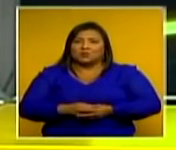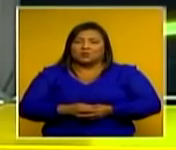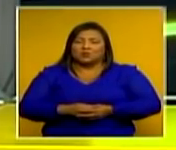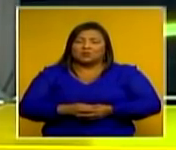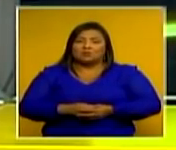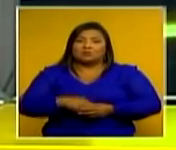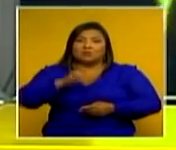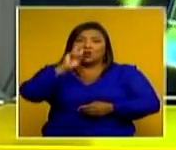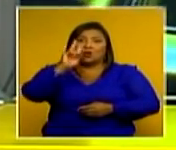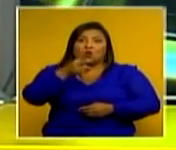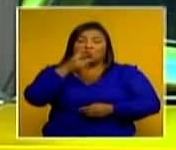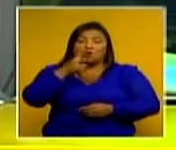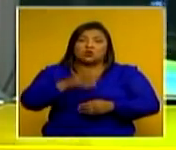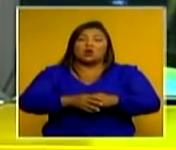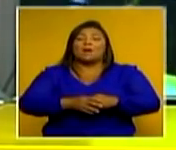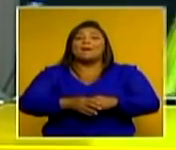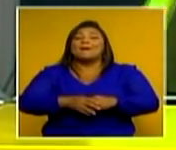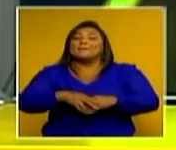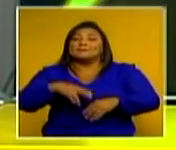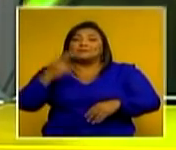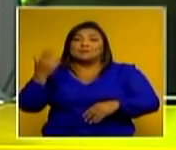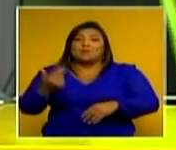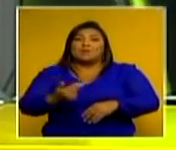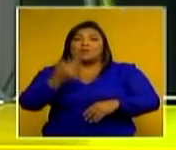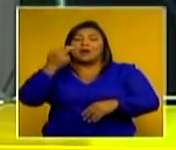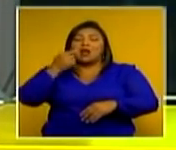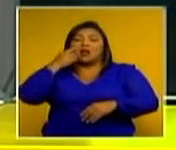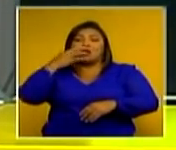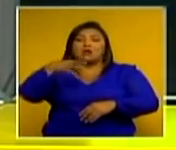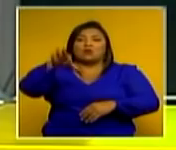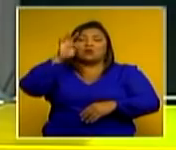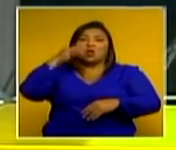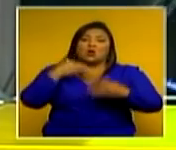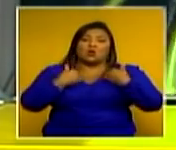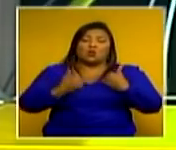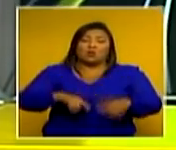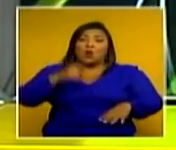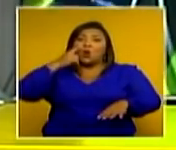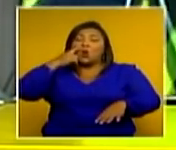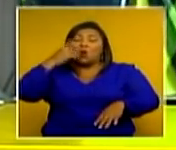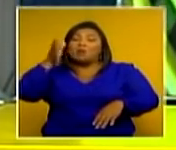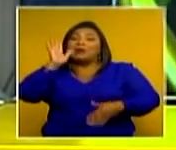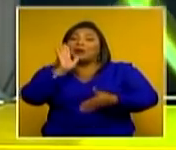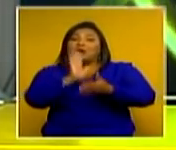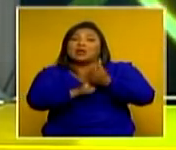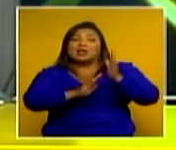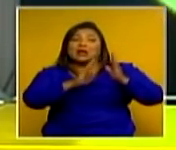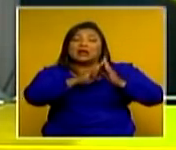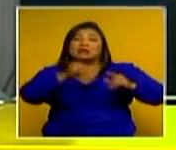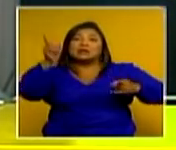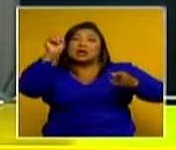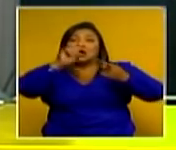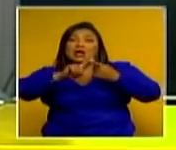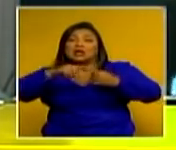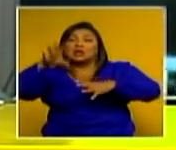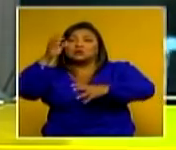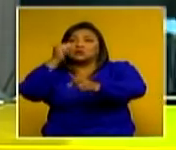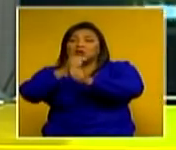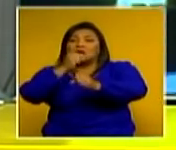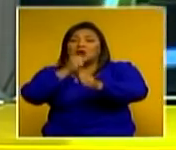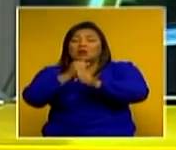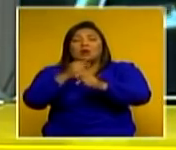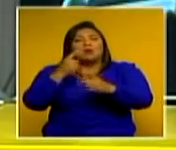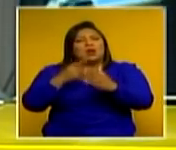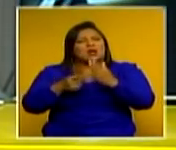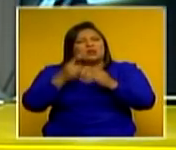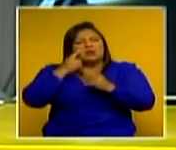con dos orificios de bala fue encontrado el cuerpo de un hombre que había salido de su casa hasta su lugar de trabajo en milagro se descarta el robo